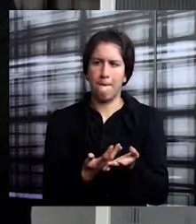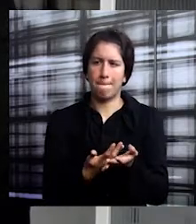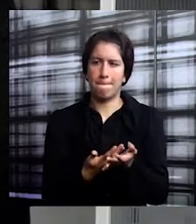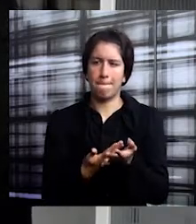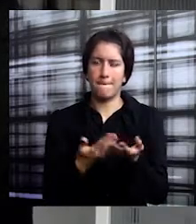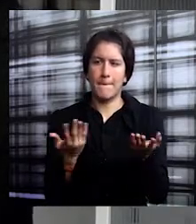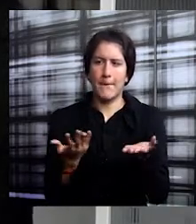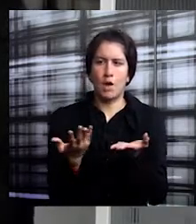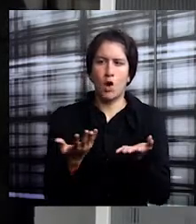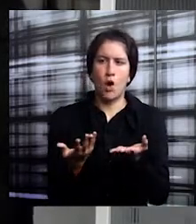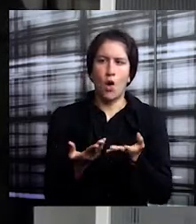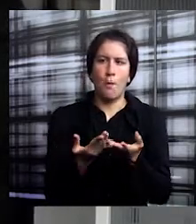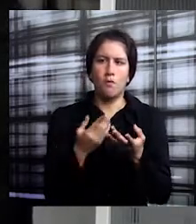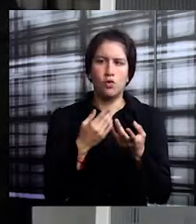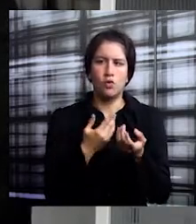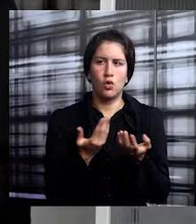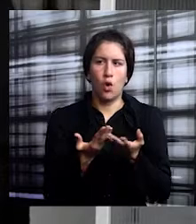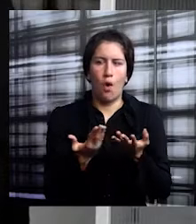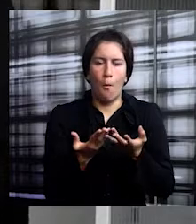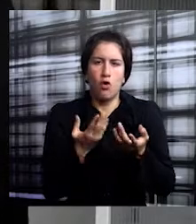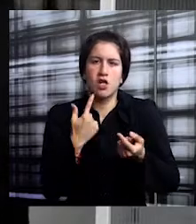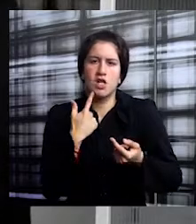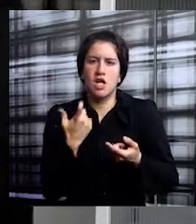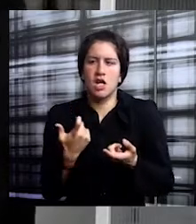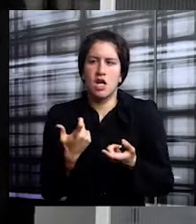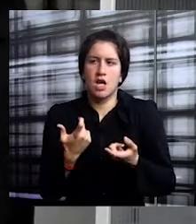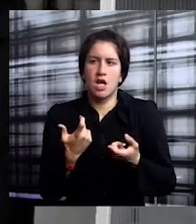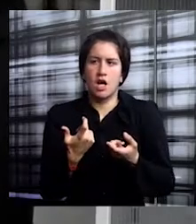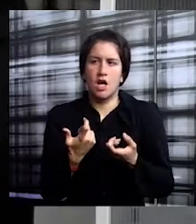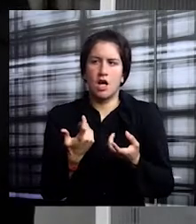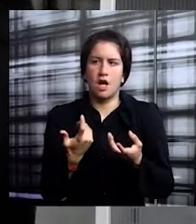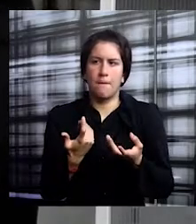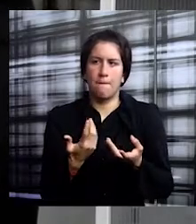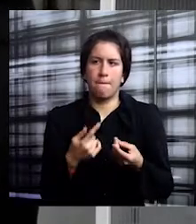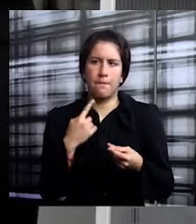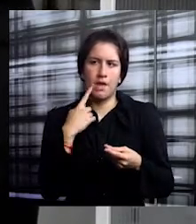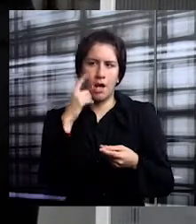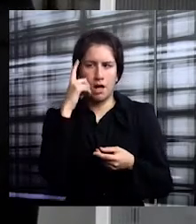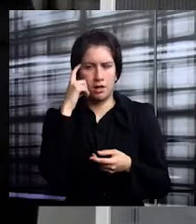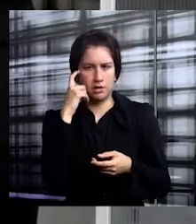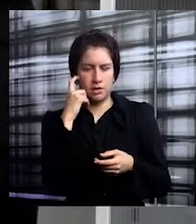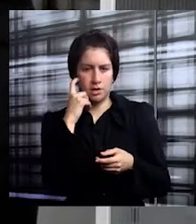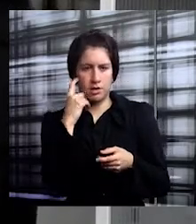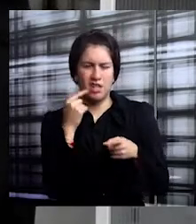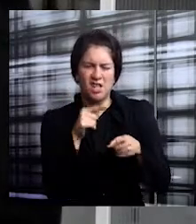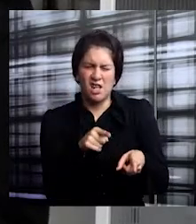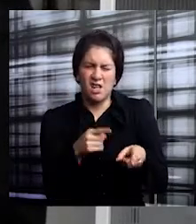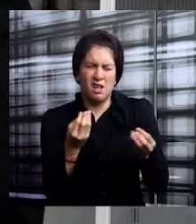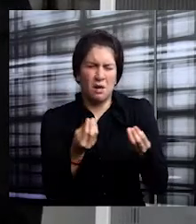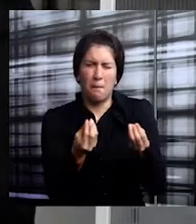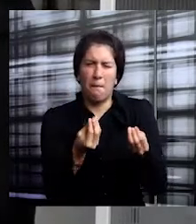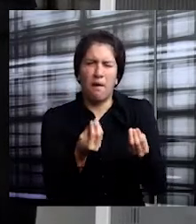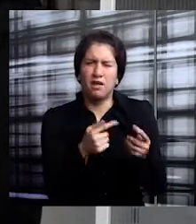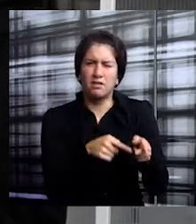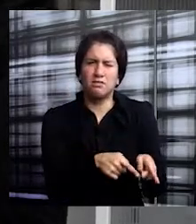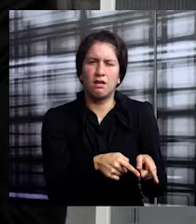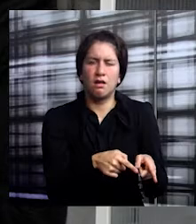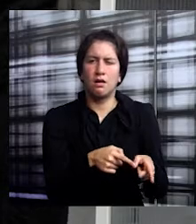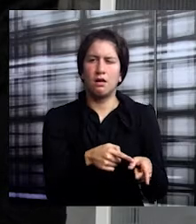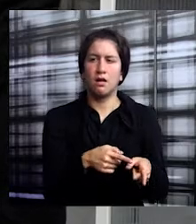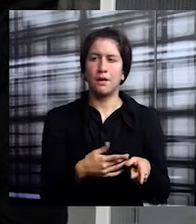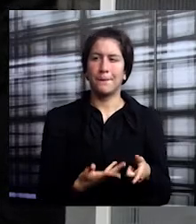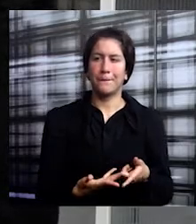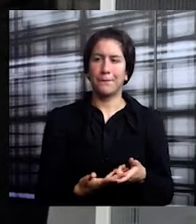usted, como que se causó esta situación de incertidumbre, ¿sabe qué era lo que realmente pasaba? Porque se decía, claro, está esto,